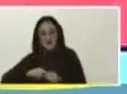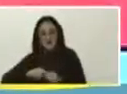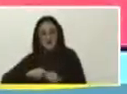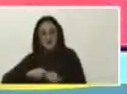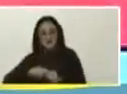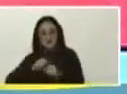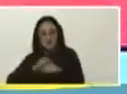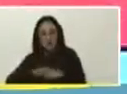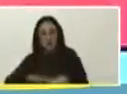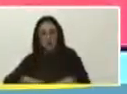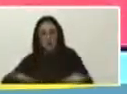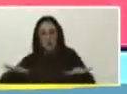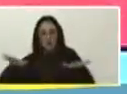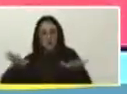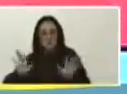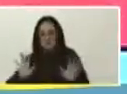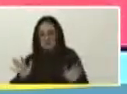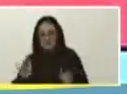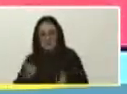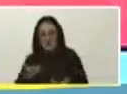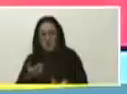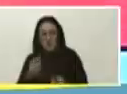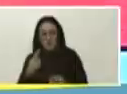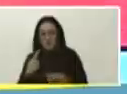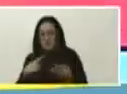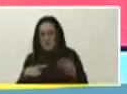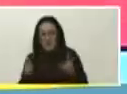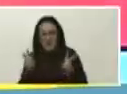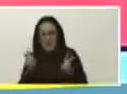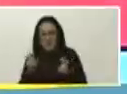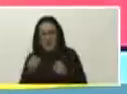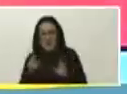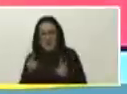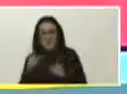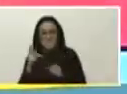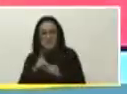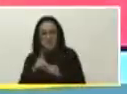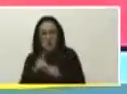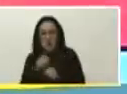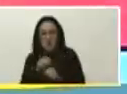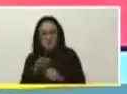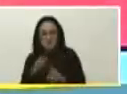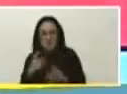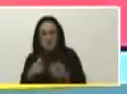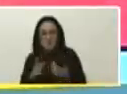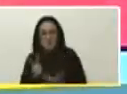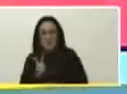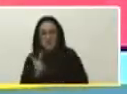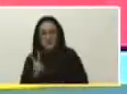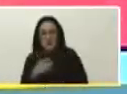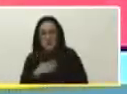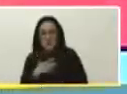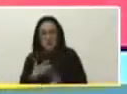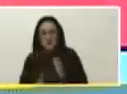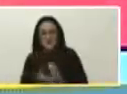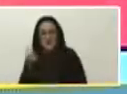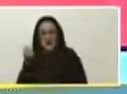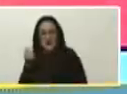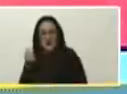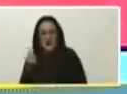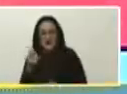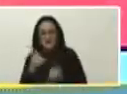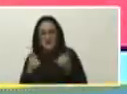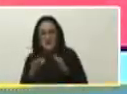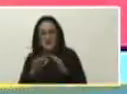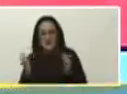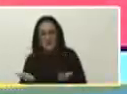en todas sus acepciones. Venezuela no la pueden sacar de la ecuación energética